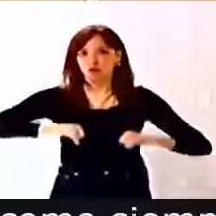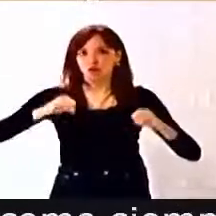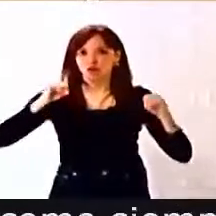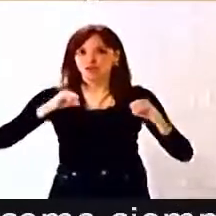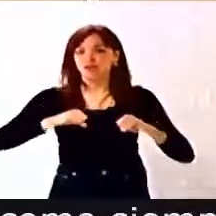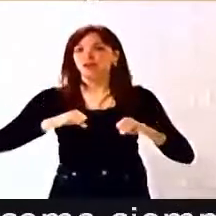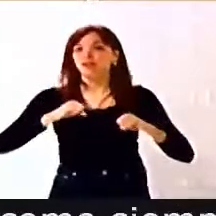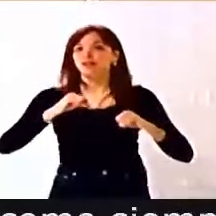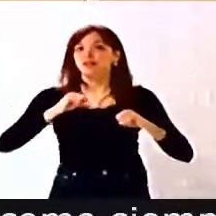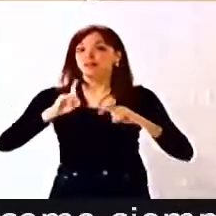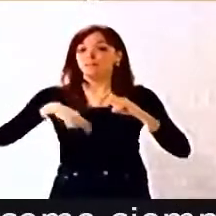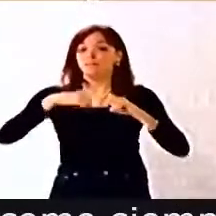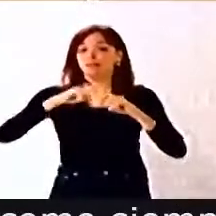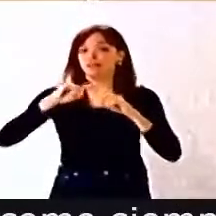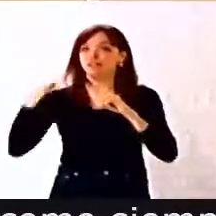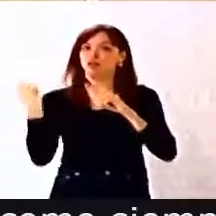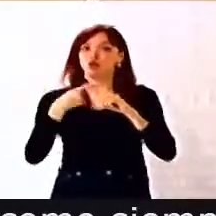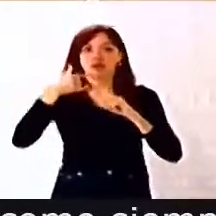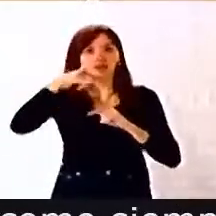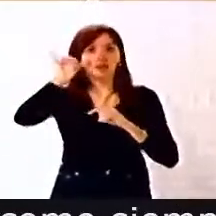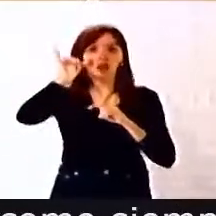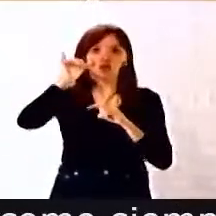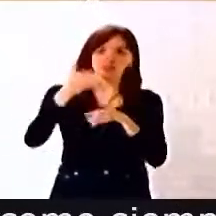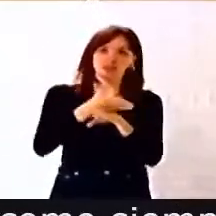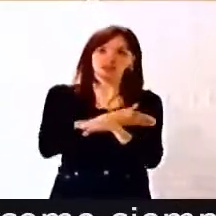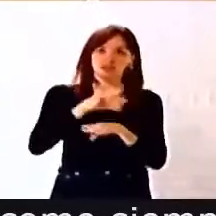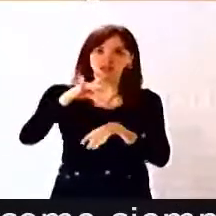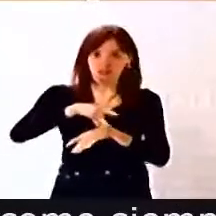con factores de riesgos previos,